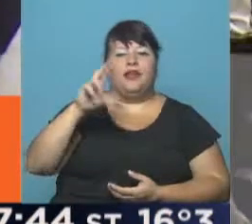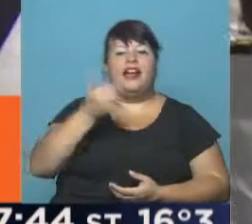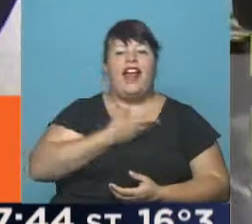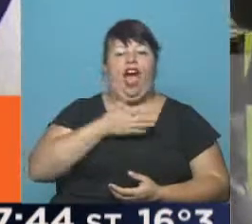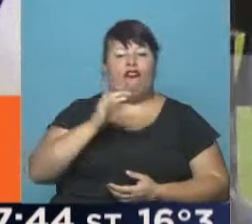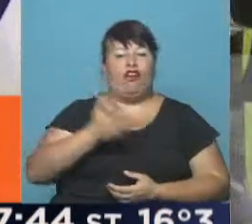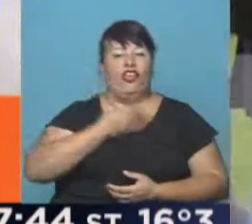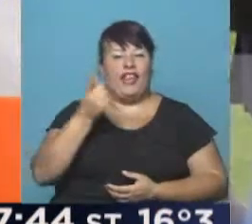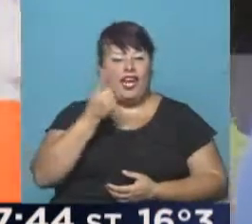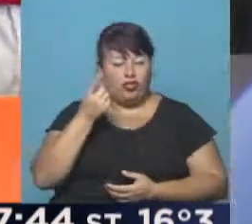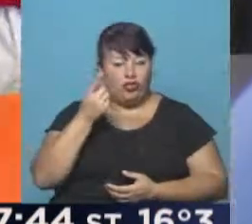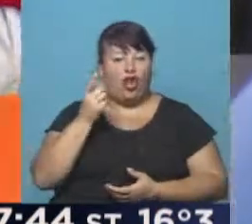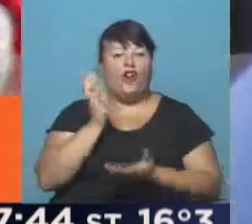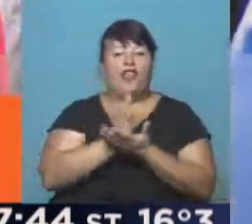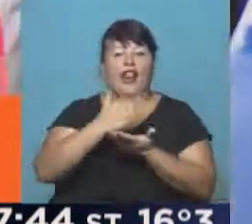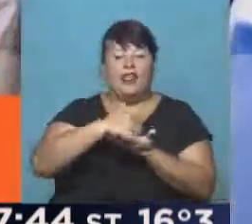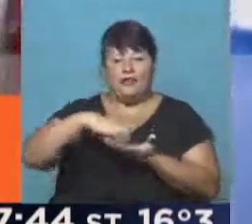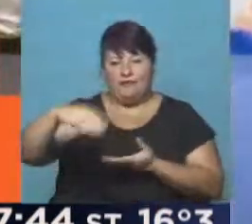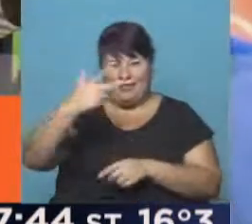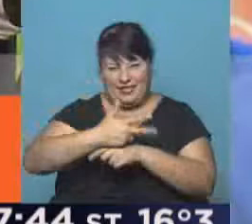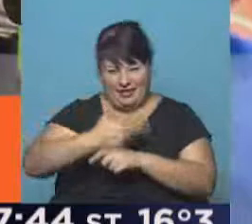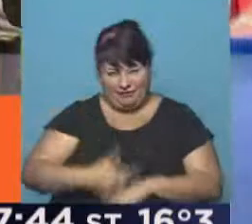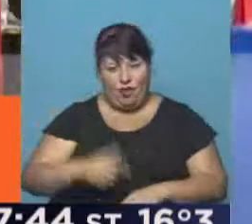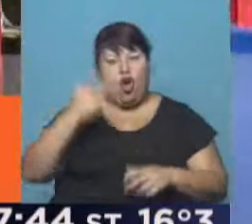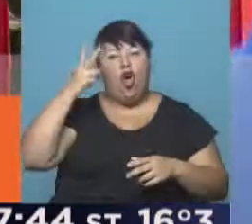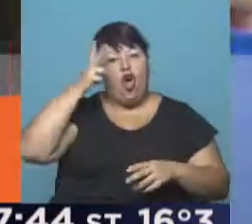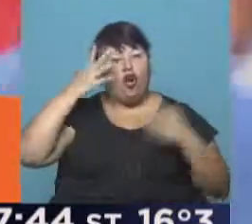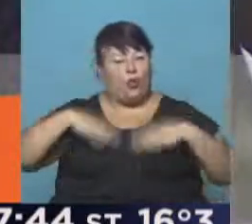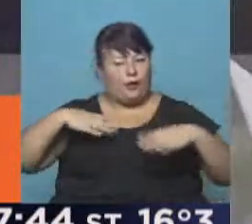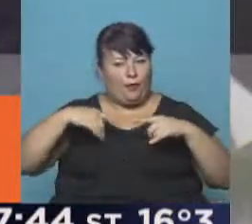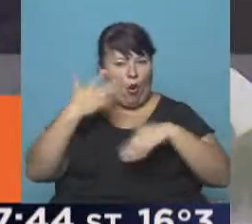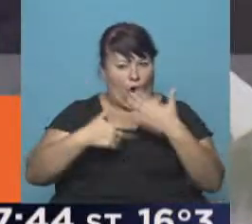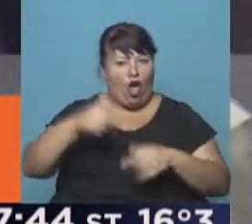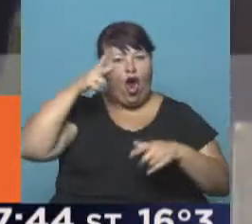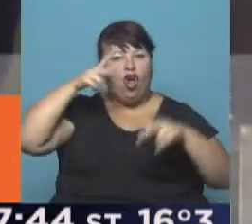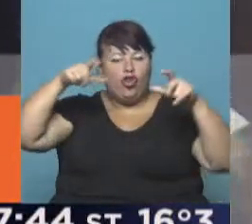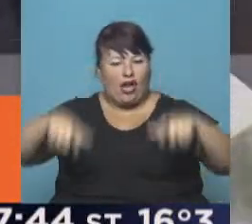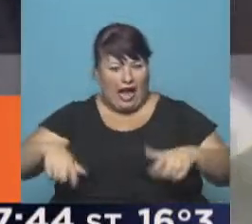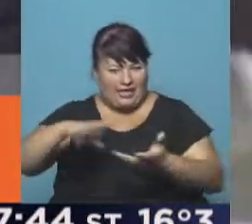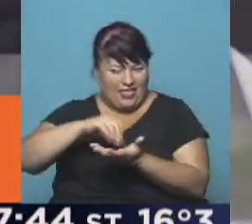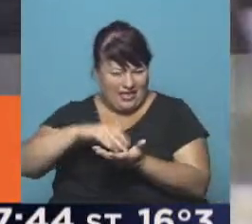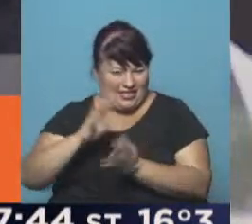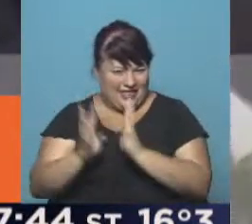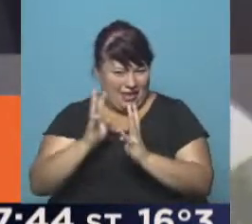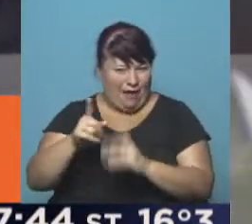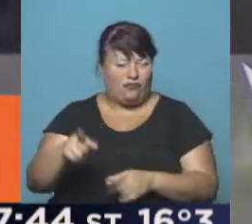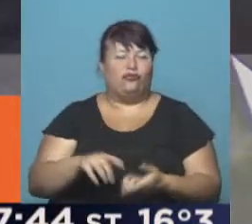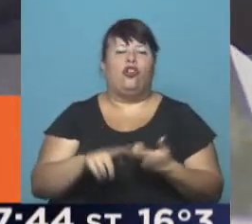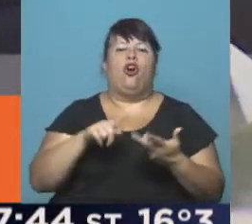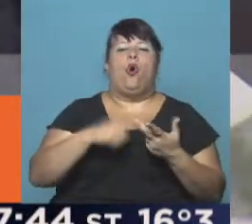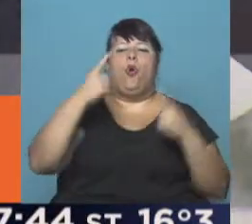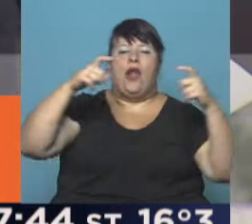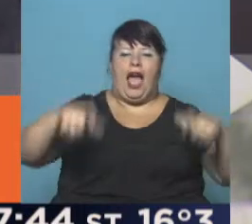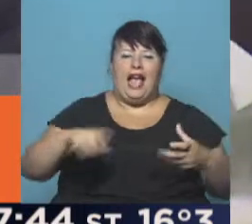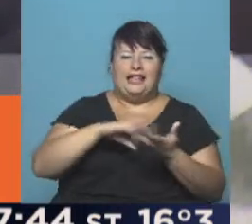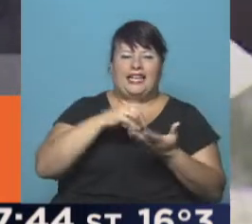como director de las divisiones inferiores. 8 vestuarios para jugadores, 8 canchas de césped sintético, una cancha